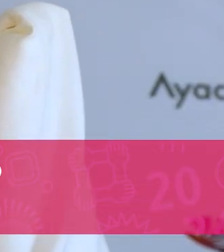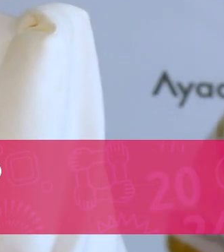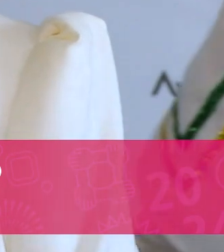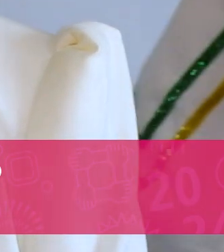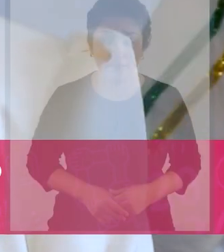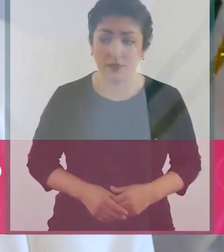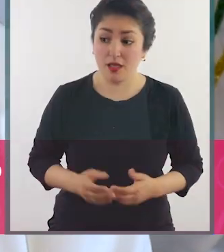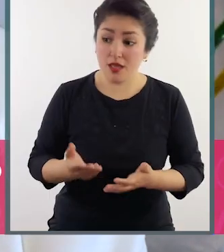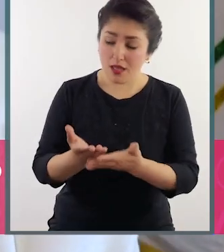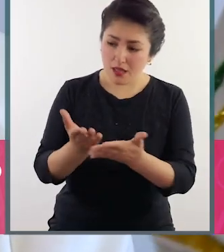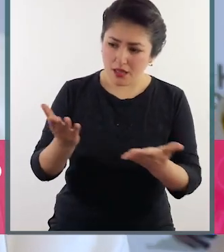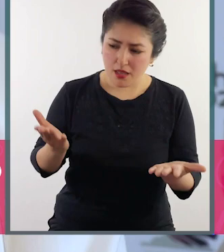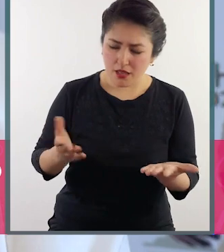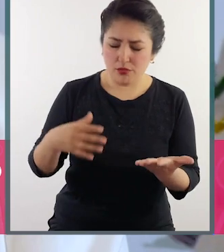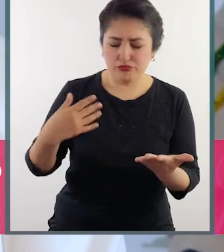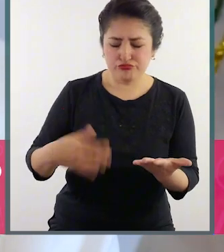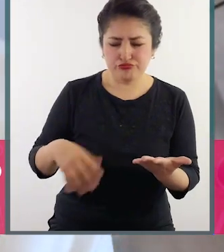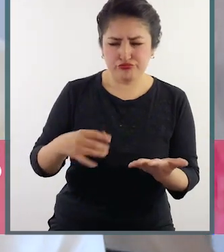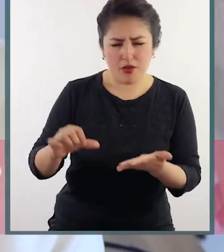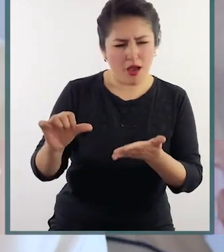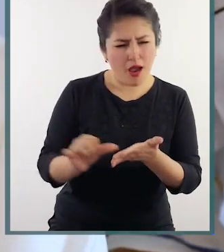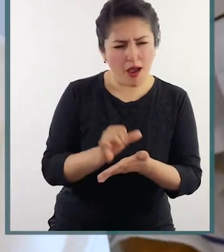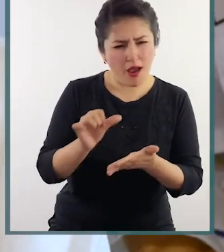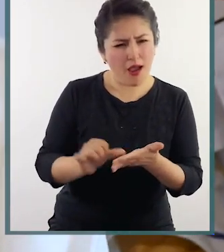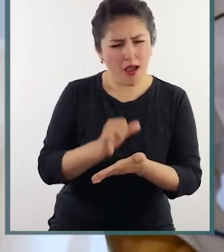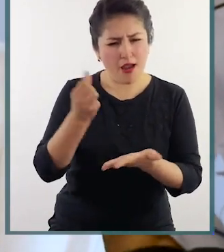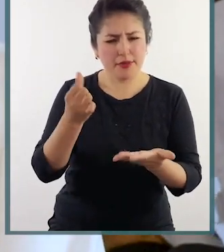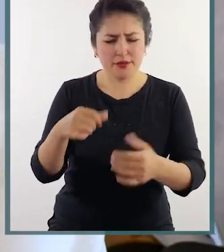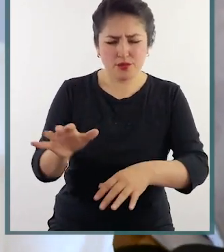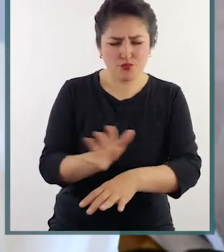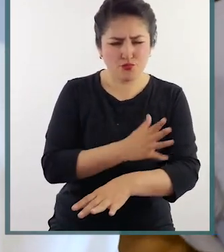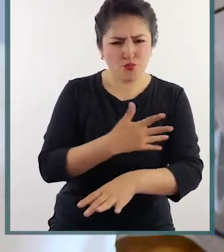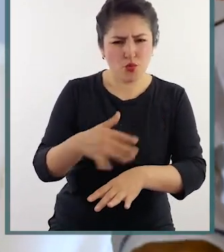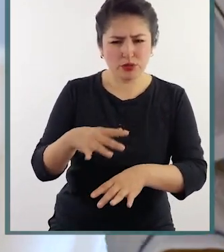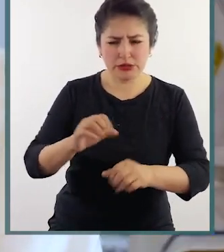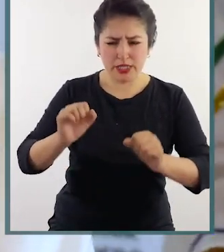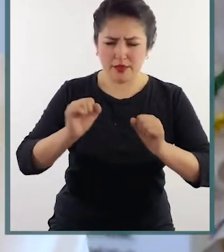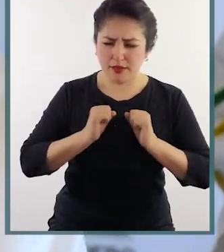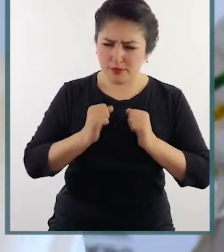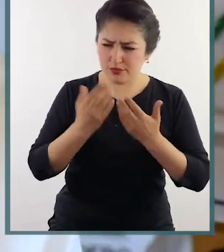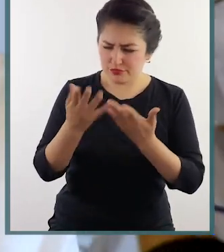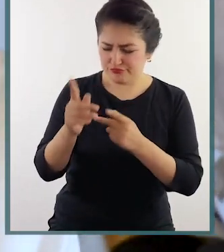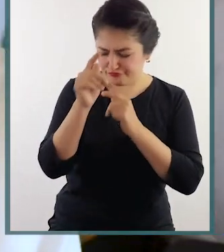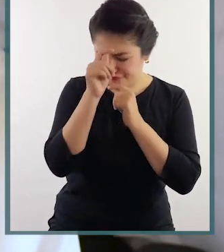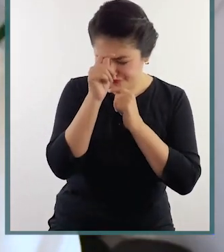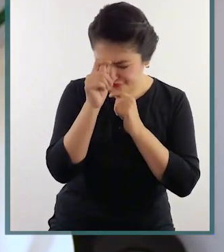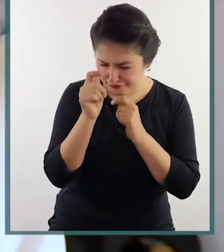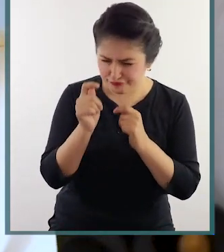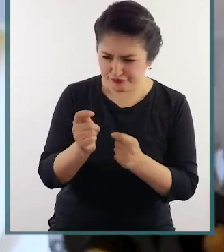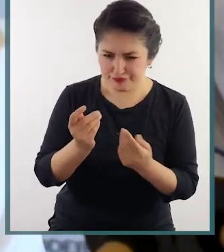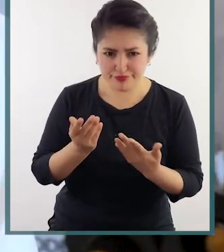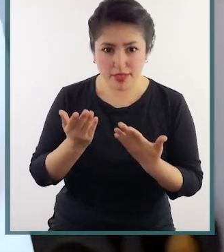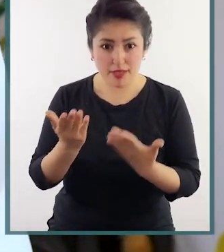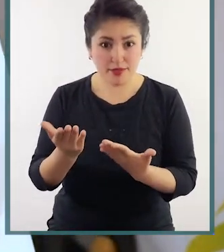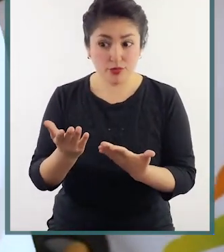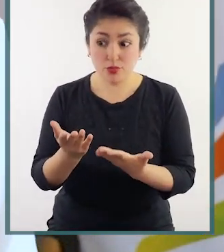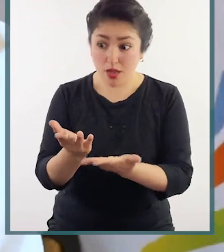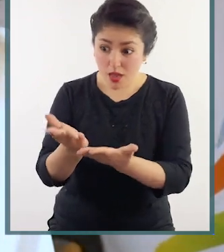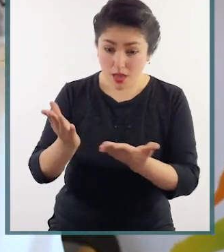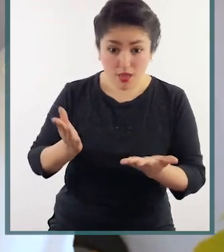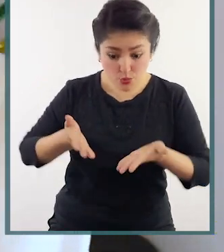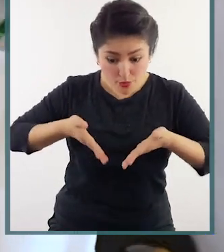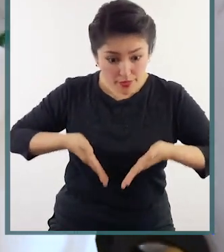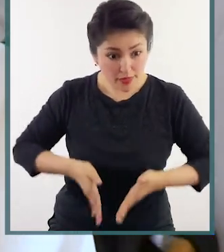Son personas reconocidas en las artes, en la música y el deporte, así que quién mejor que ellos que,